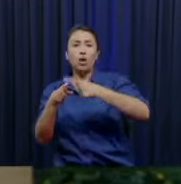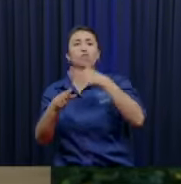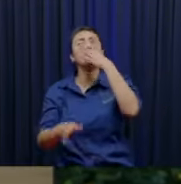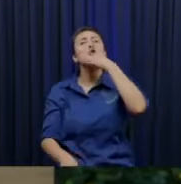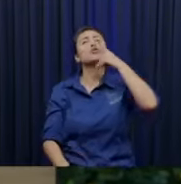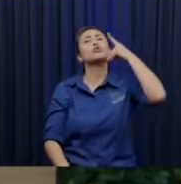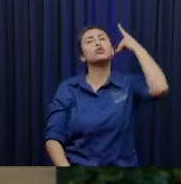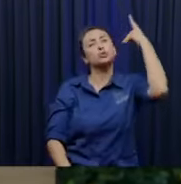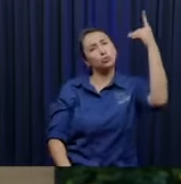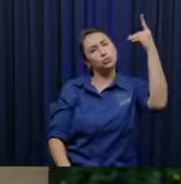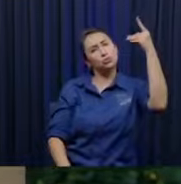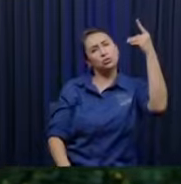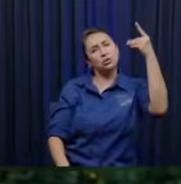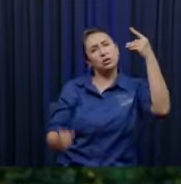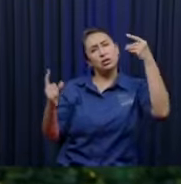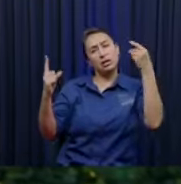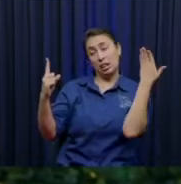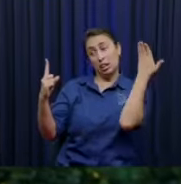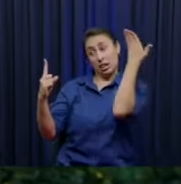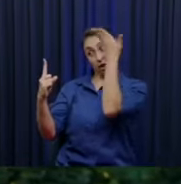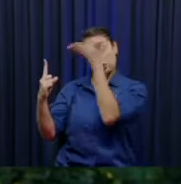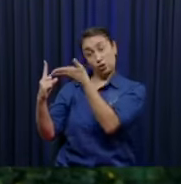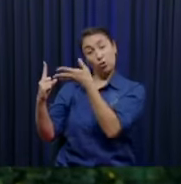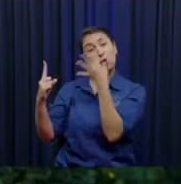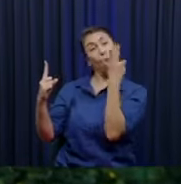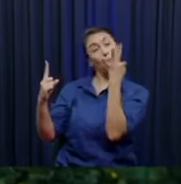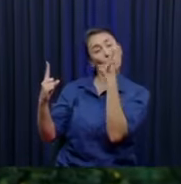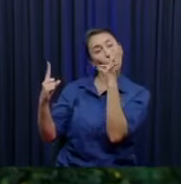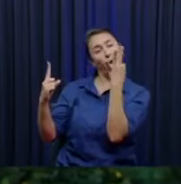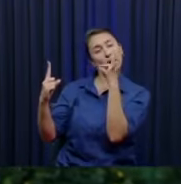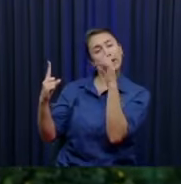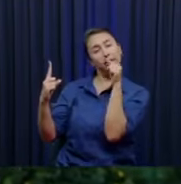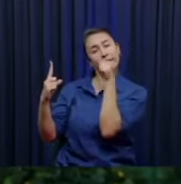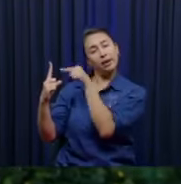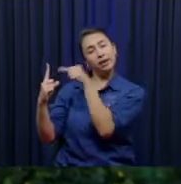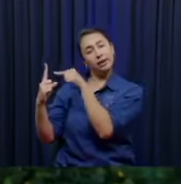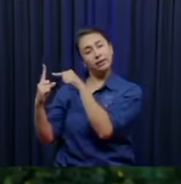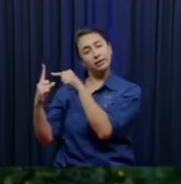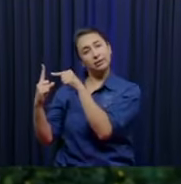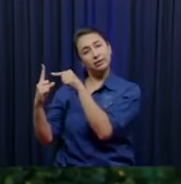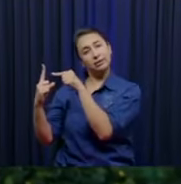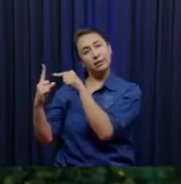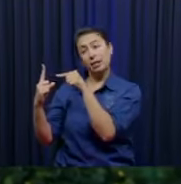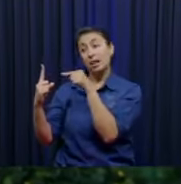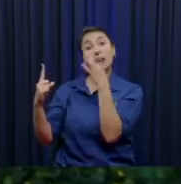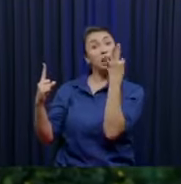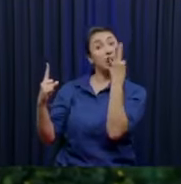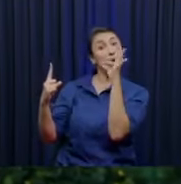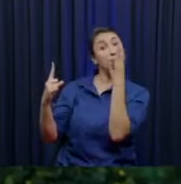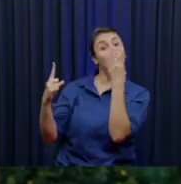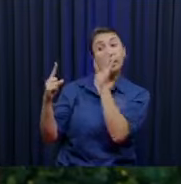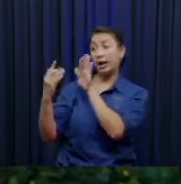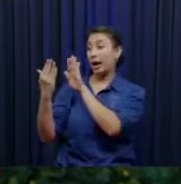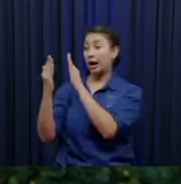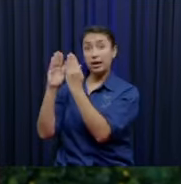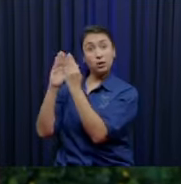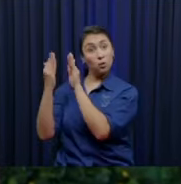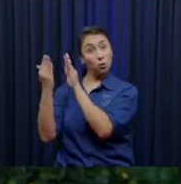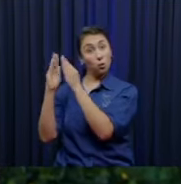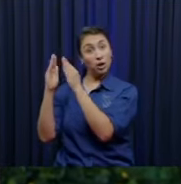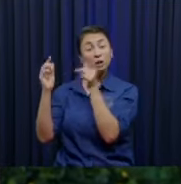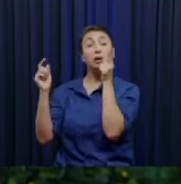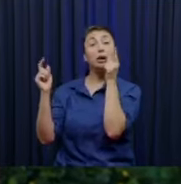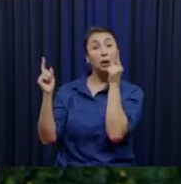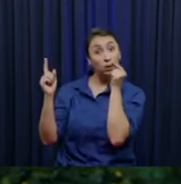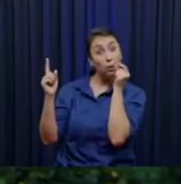primer Adán era sombra. Ya no estoy predicando ya, o tal vez sí, o sea, en un rato vamos a orar. El